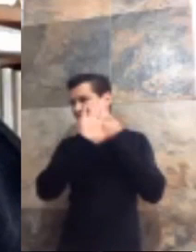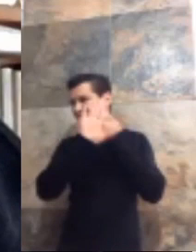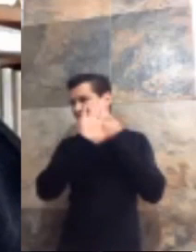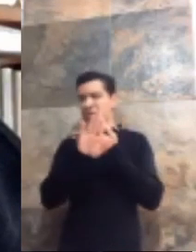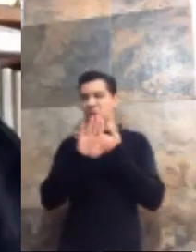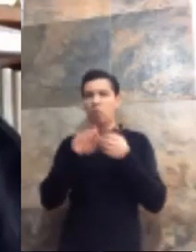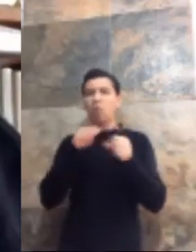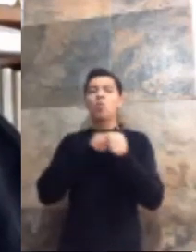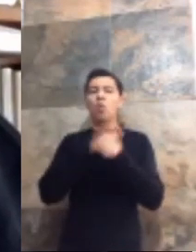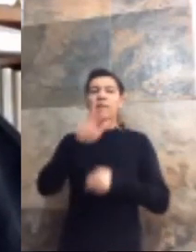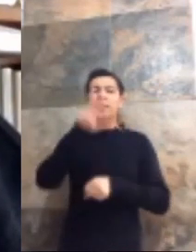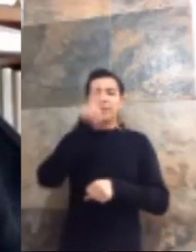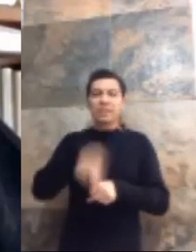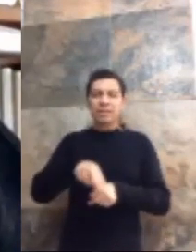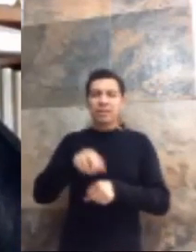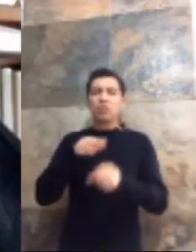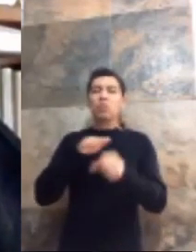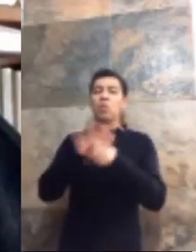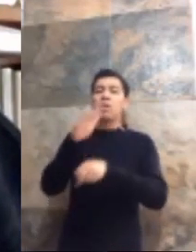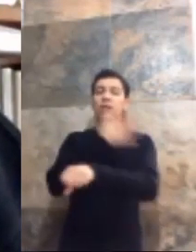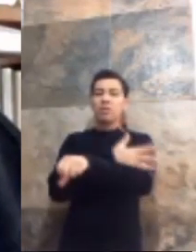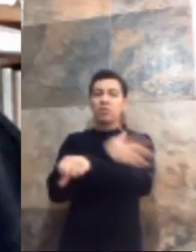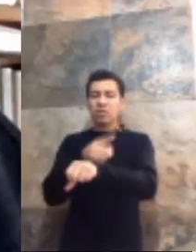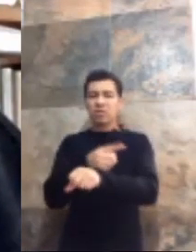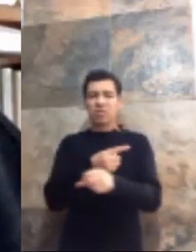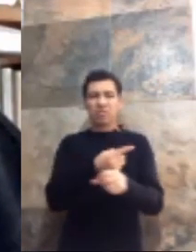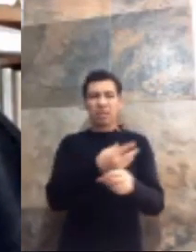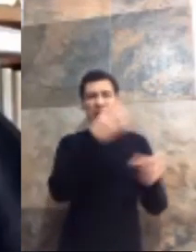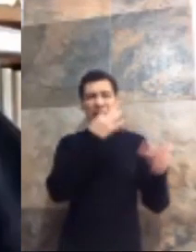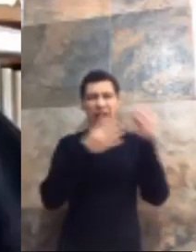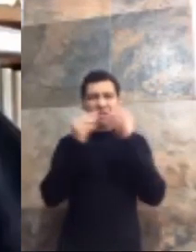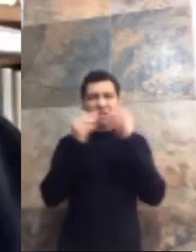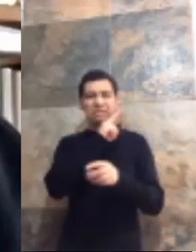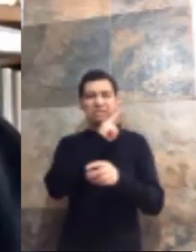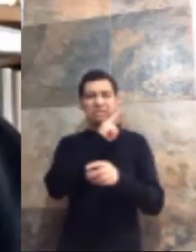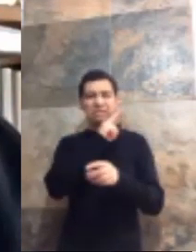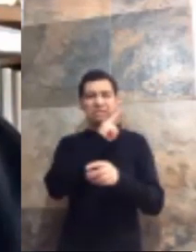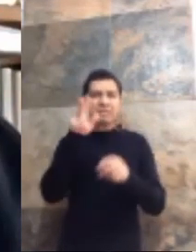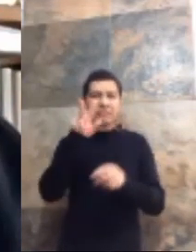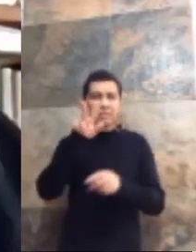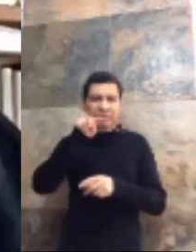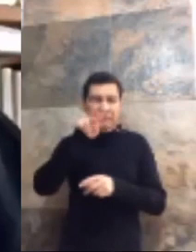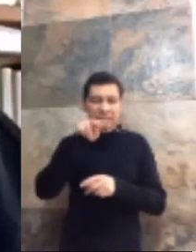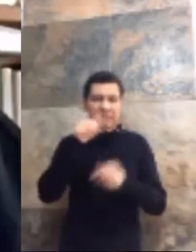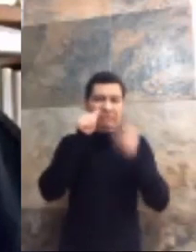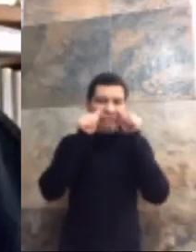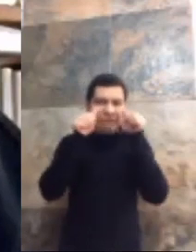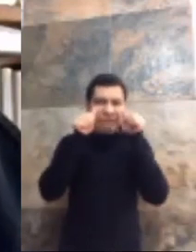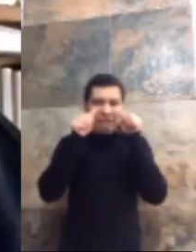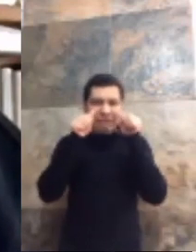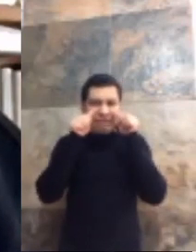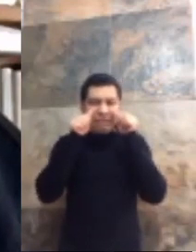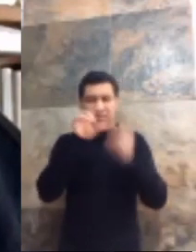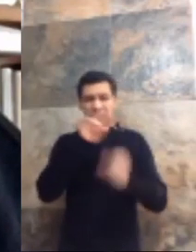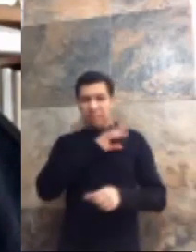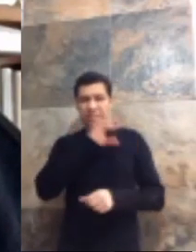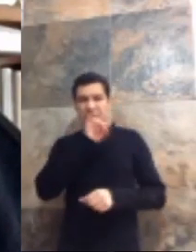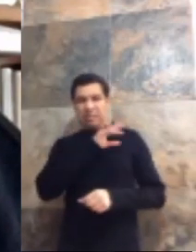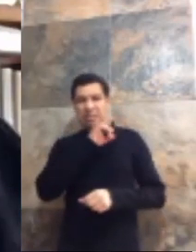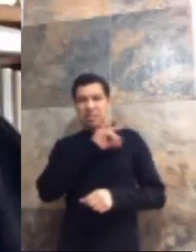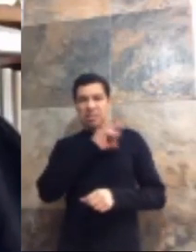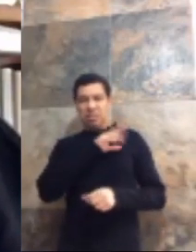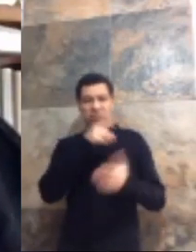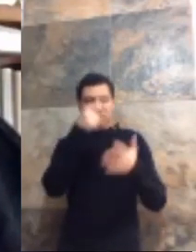manera genera miedo, y el miedo como lo planteaban, como